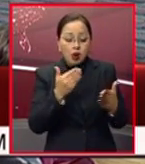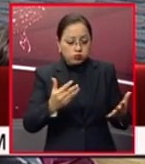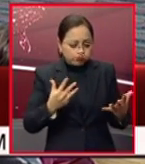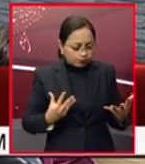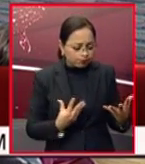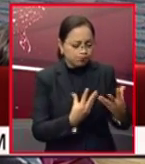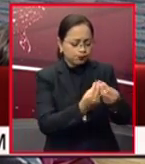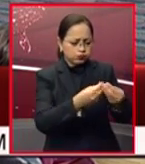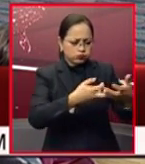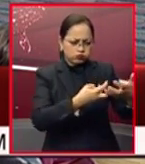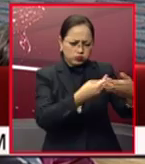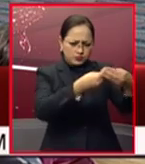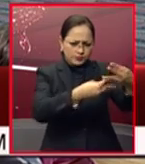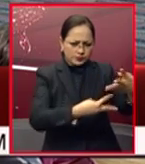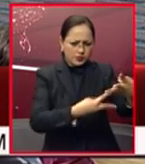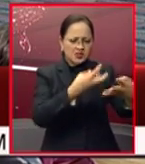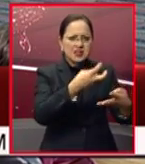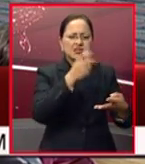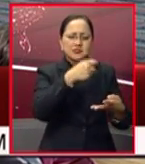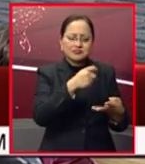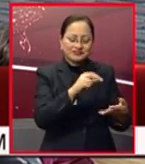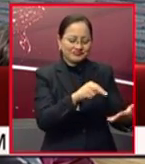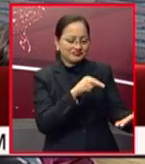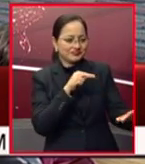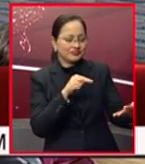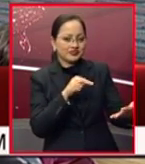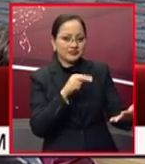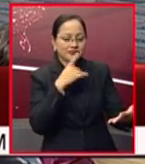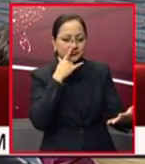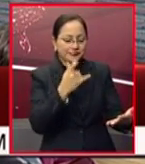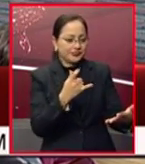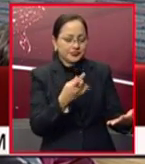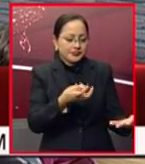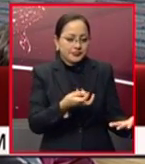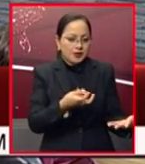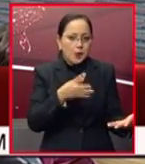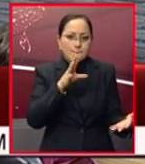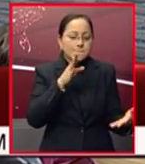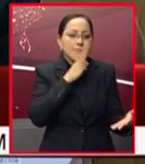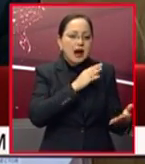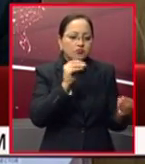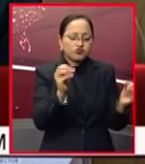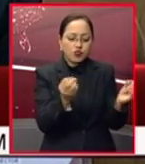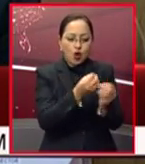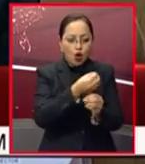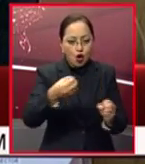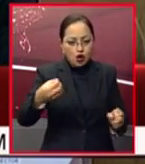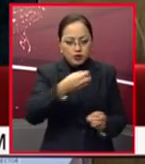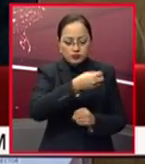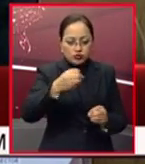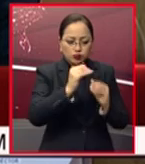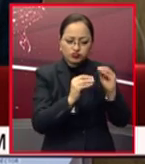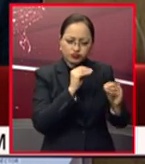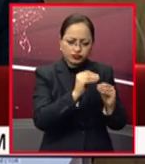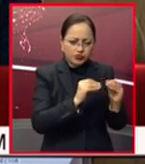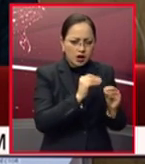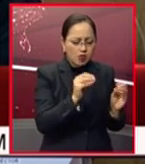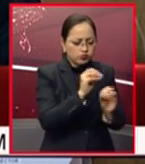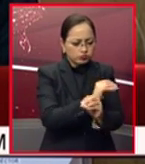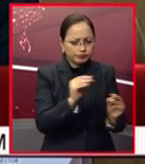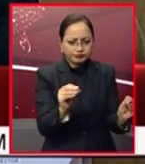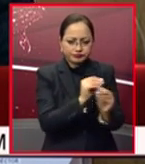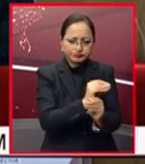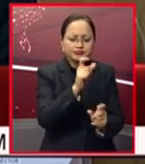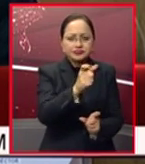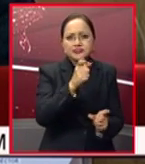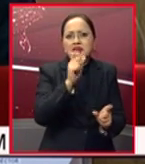pues es algo que salta a la vista que no está bien estructurado. Entonces, simplemente con cambiar de lugar